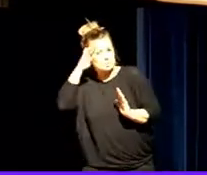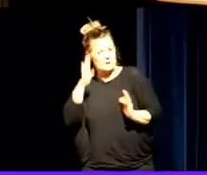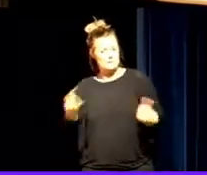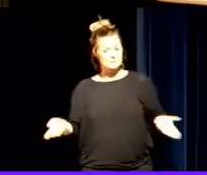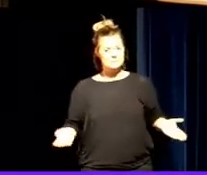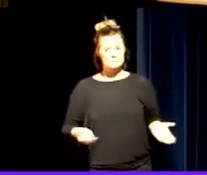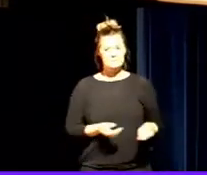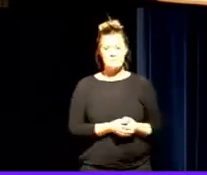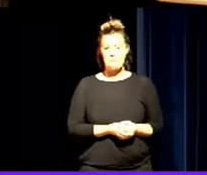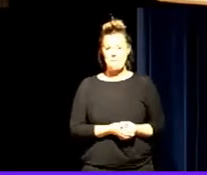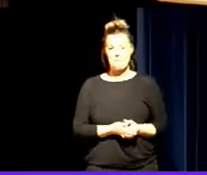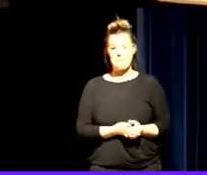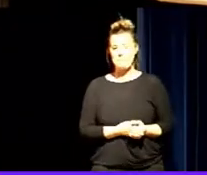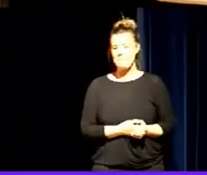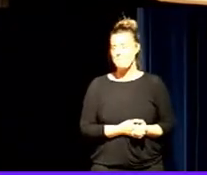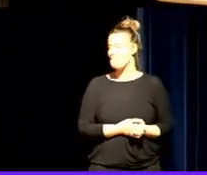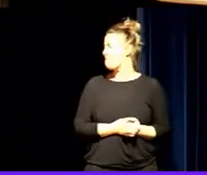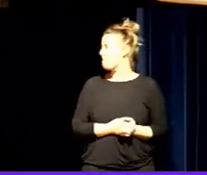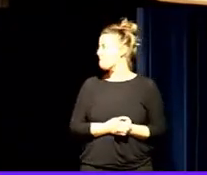Bien,